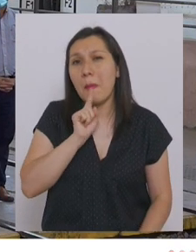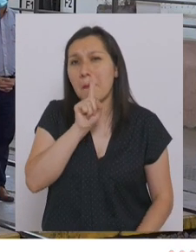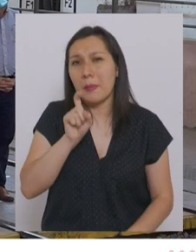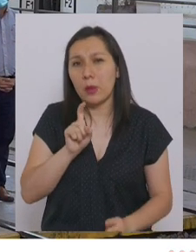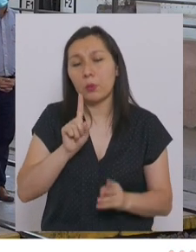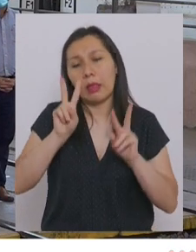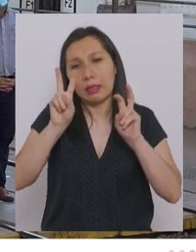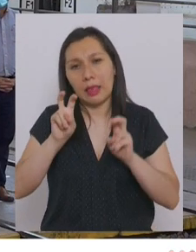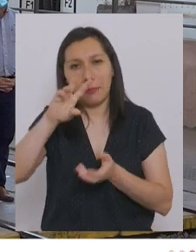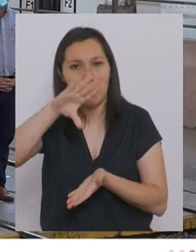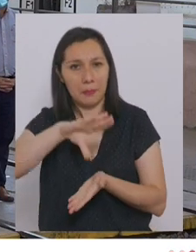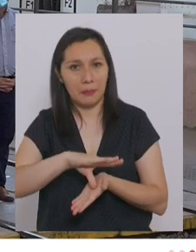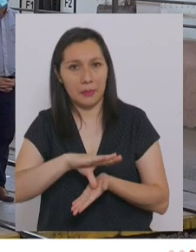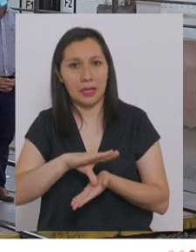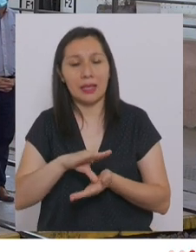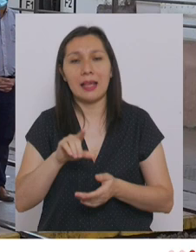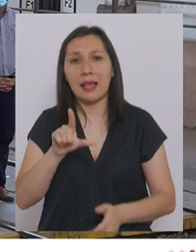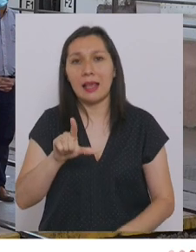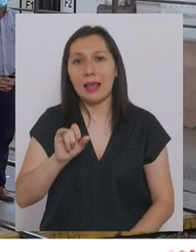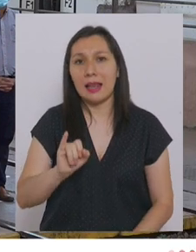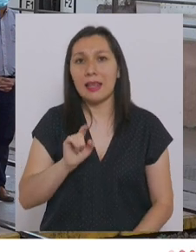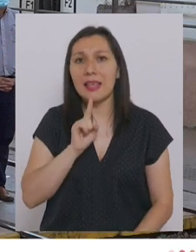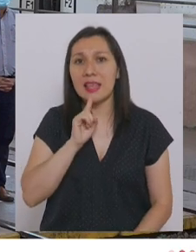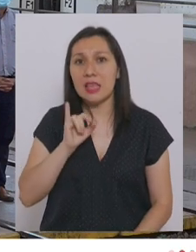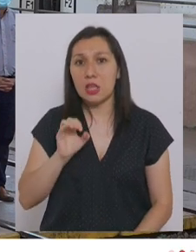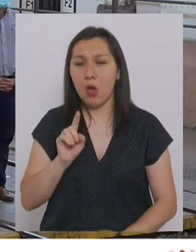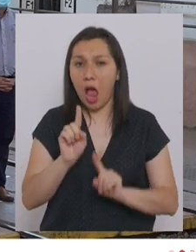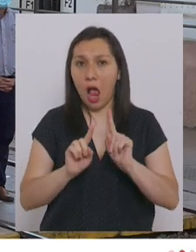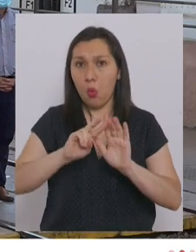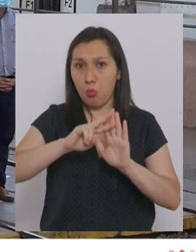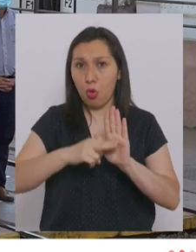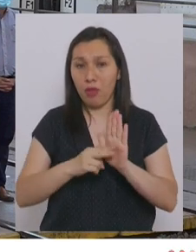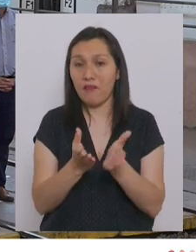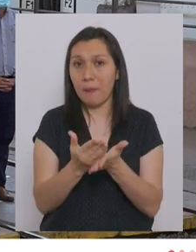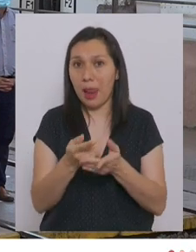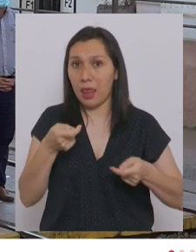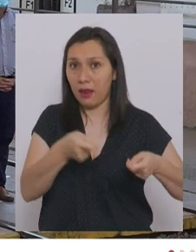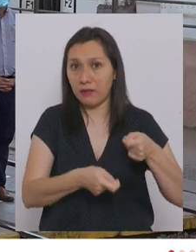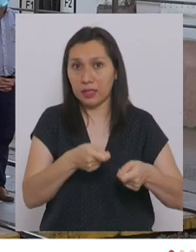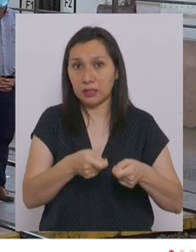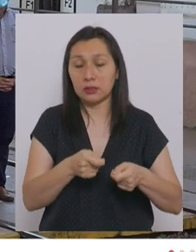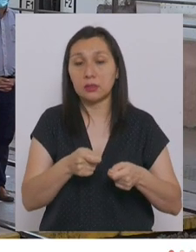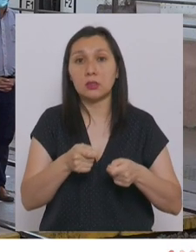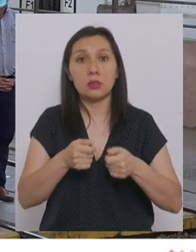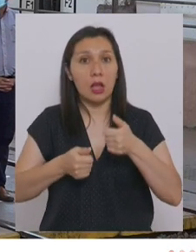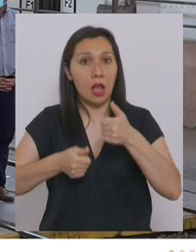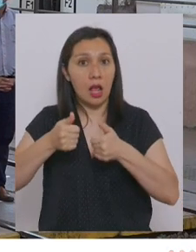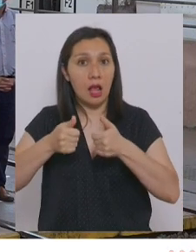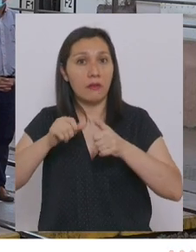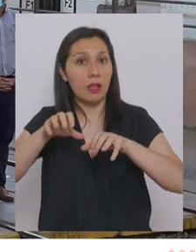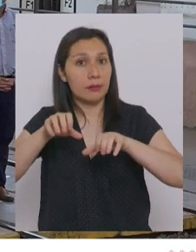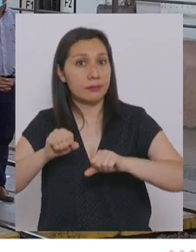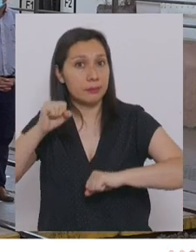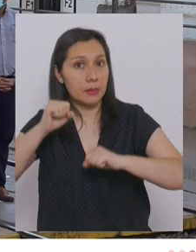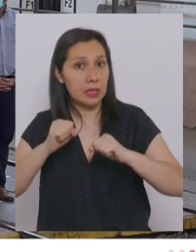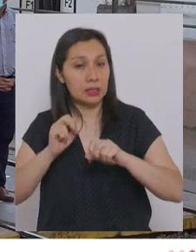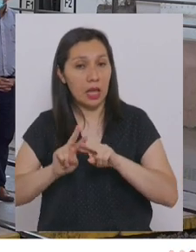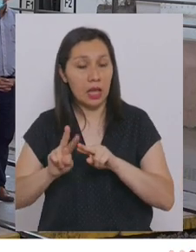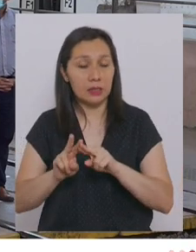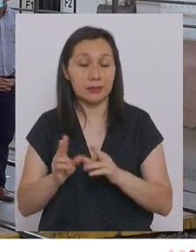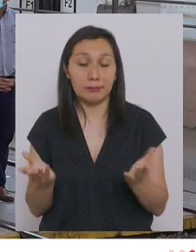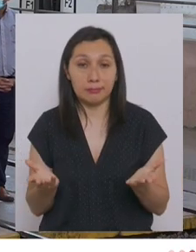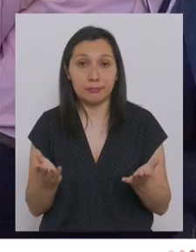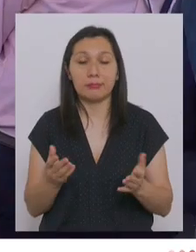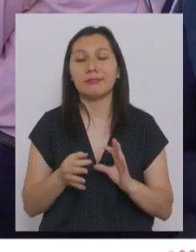tema nacional, presidente, el litio. ¿Va a haber alguna modificación respecto del plan de inversión, la licitación que se está haciendo? Gracias.